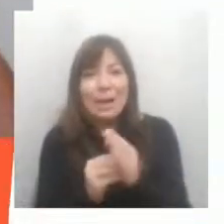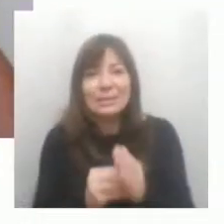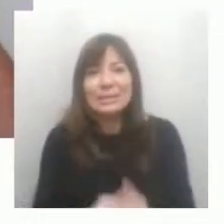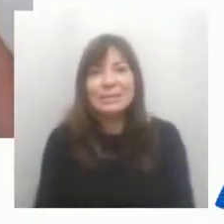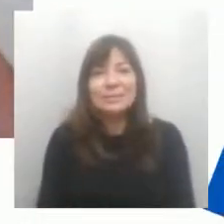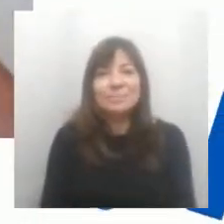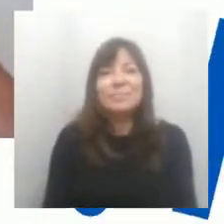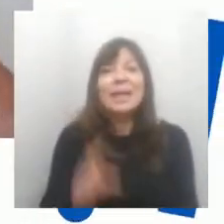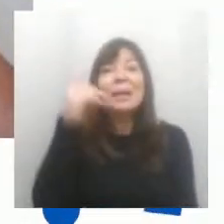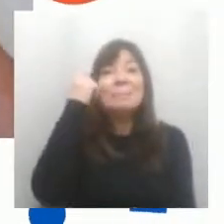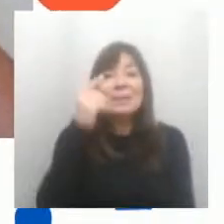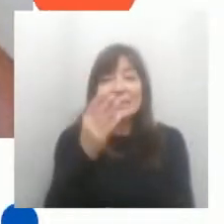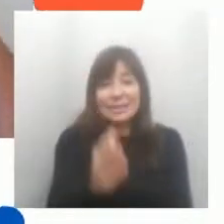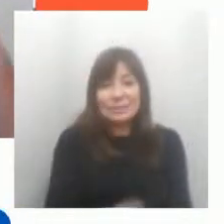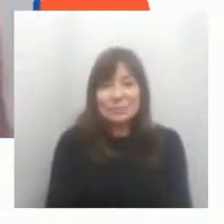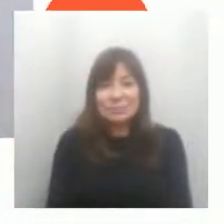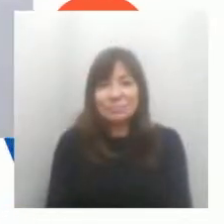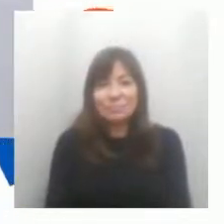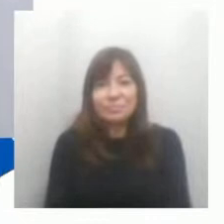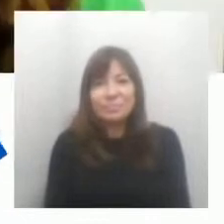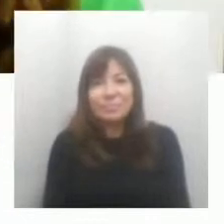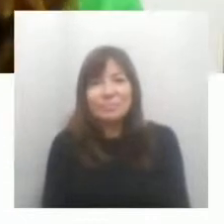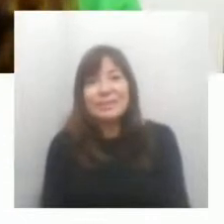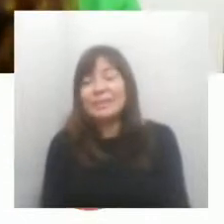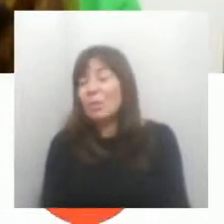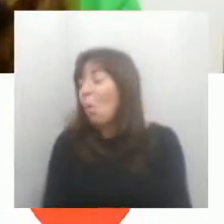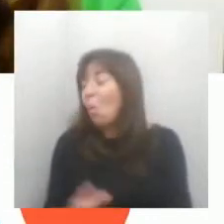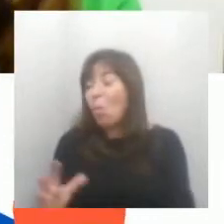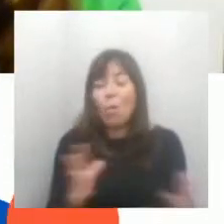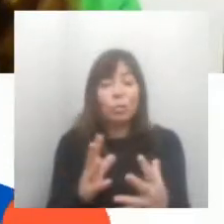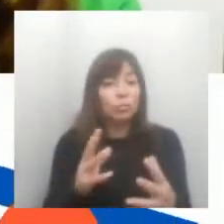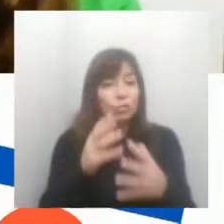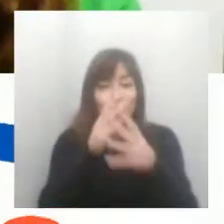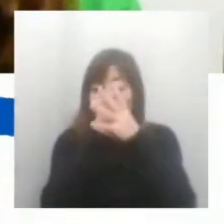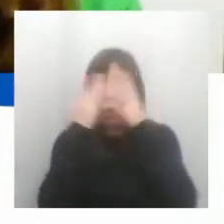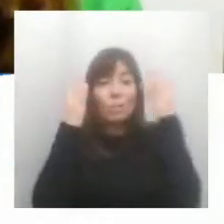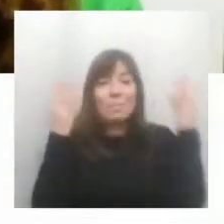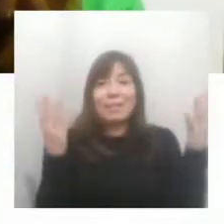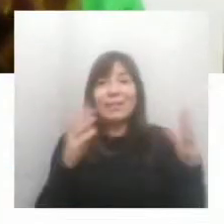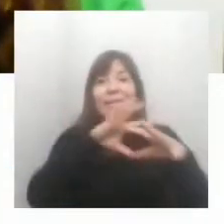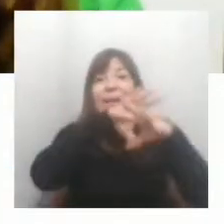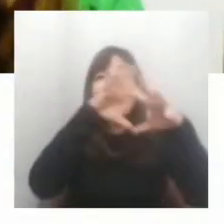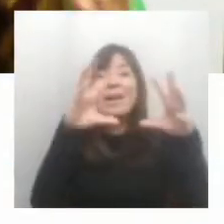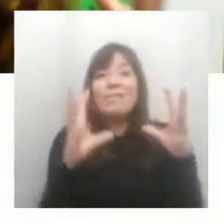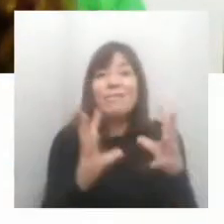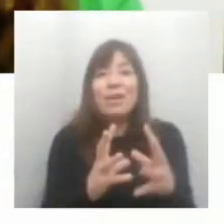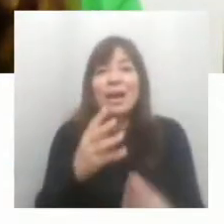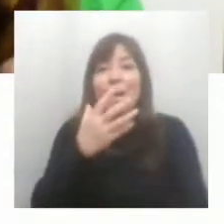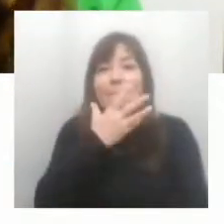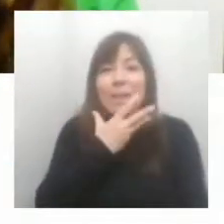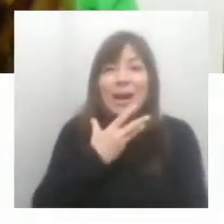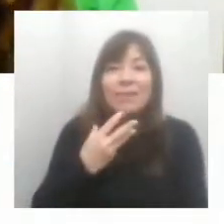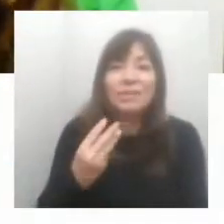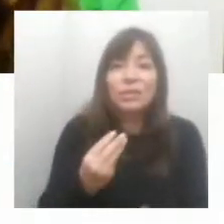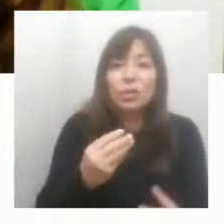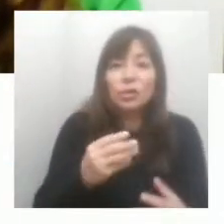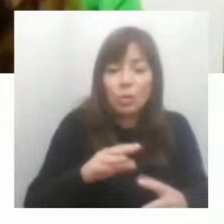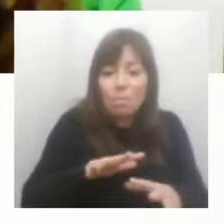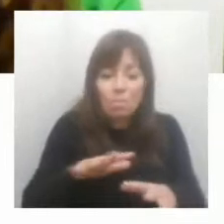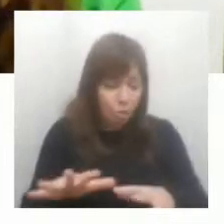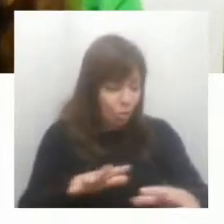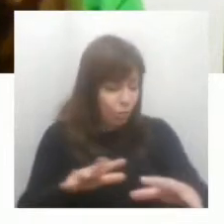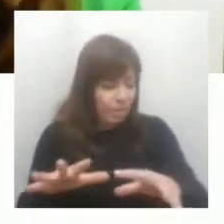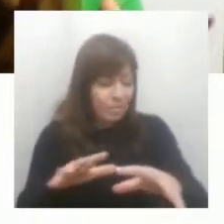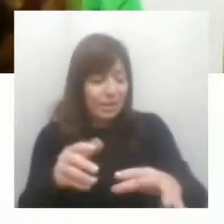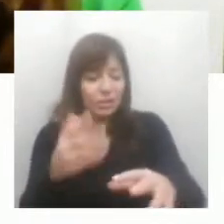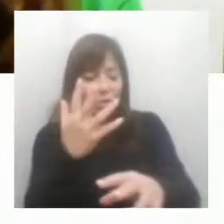Pam? Me parece increíble, estas esferas son maravillosas. El movimiento fluido que tienen pareciera